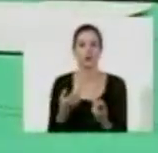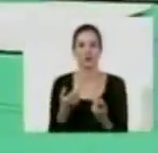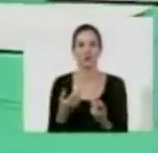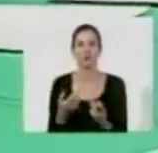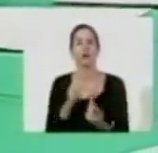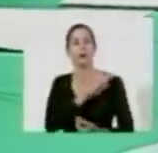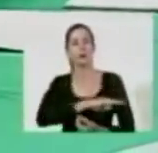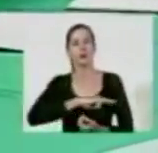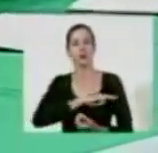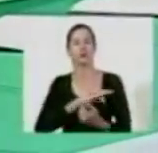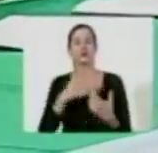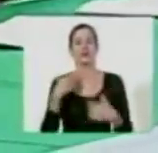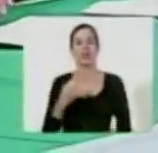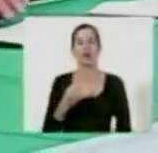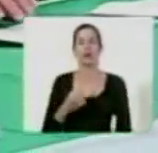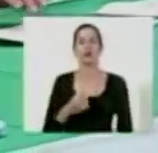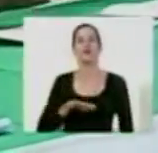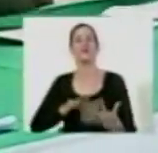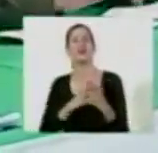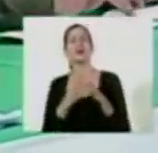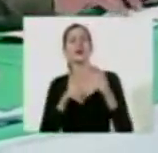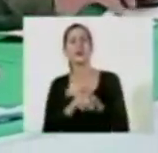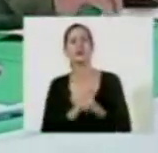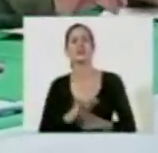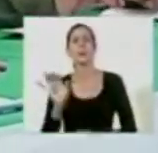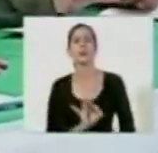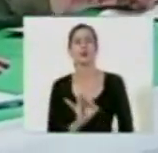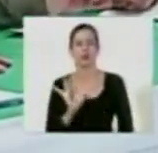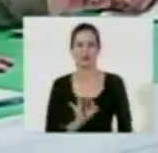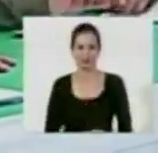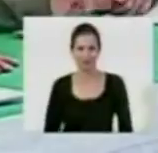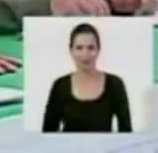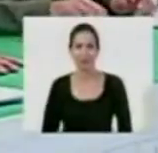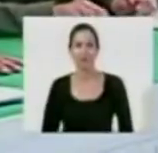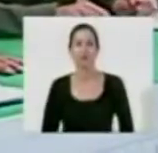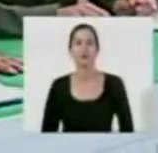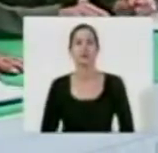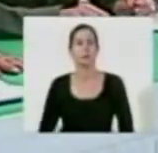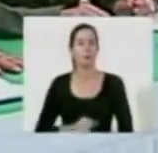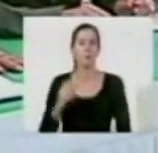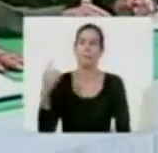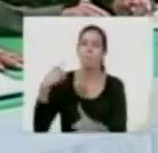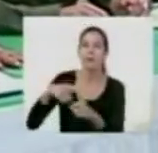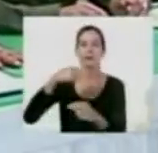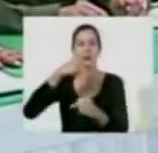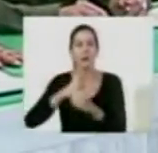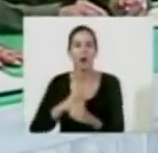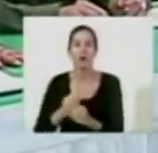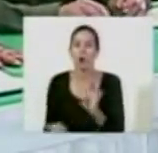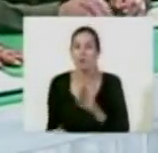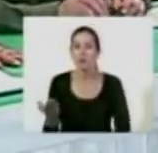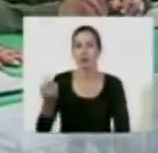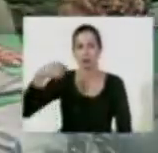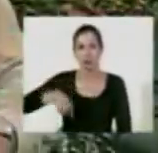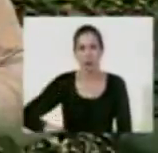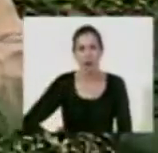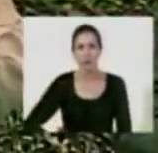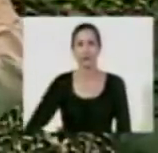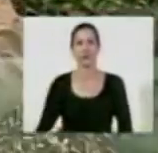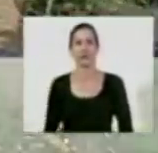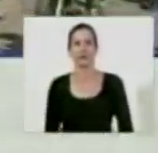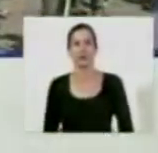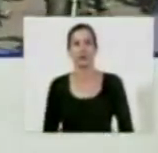misión de salud, Barrio Adentro 100%, consolidando el empleo, el ingreso, consolidando el nuevo